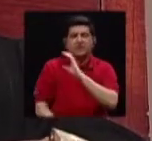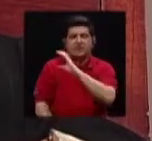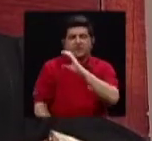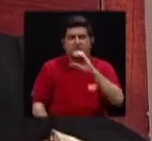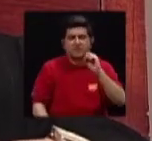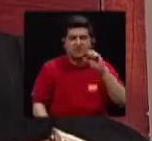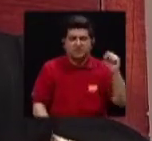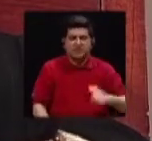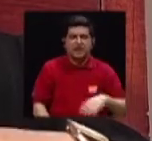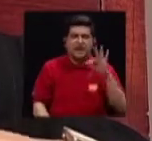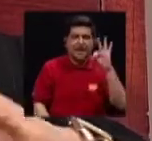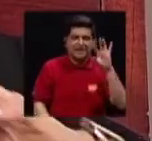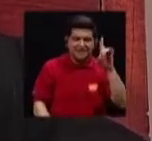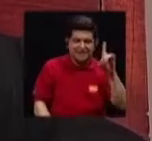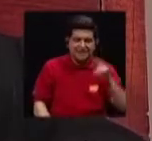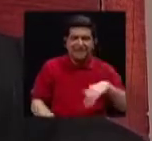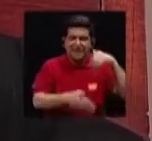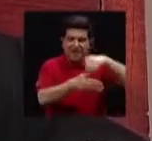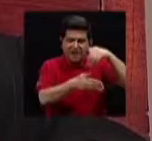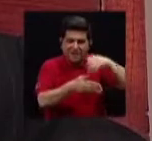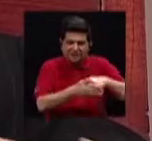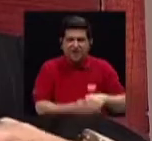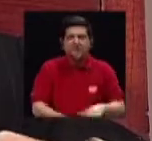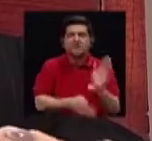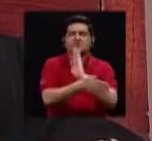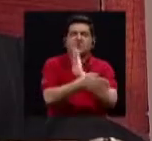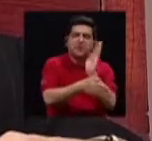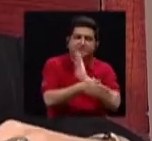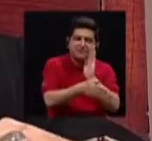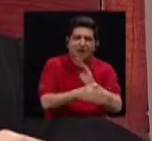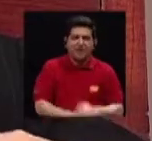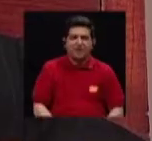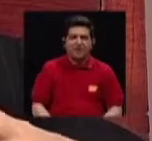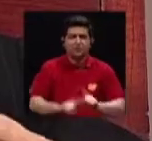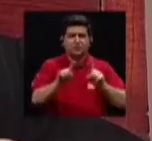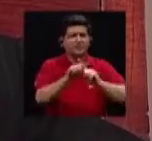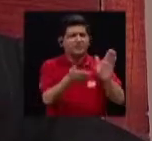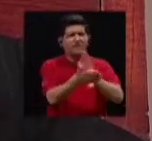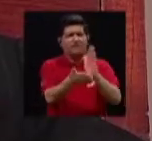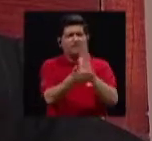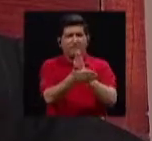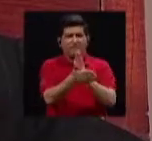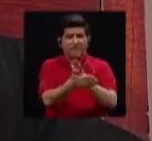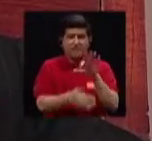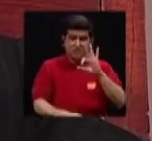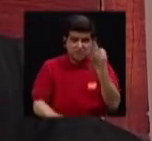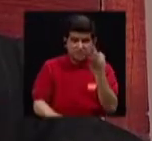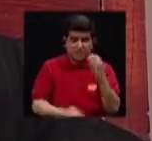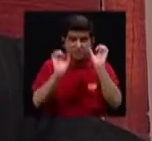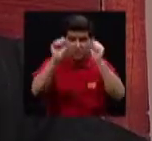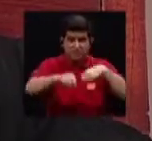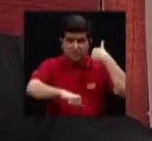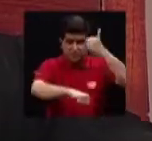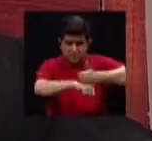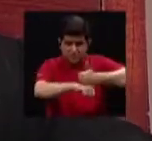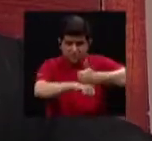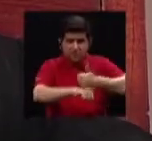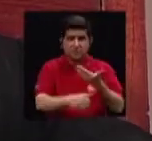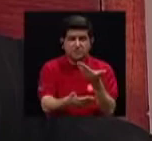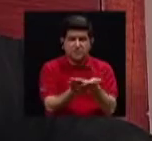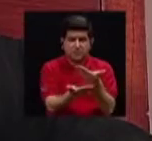tributación directa, al registro, a los bancos, una serie de documentos con el cual se pueden demostrar